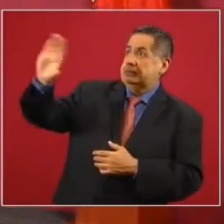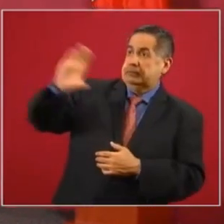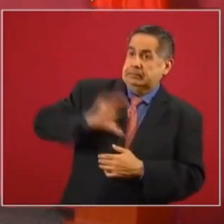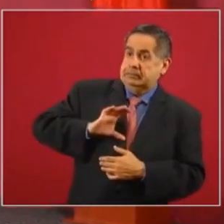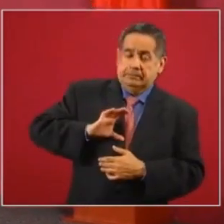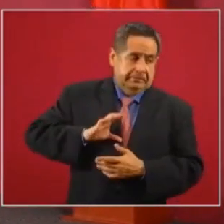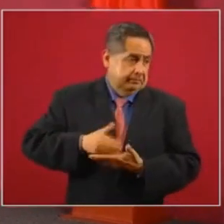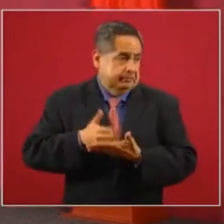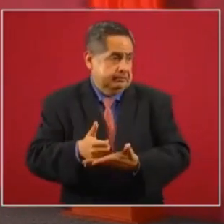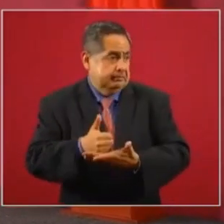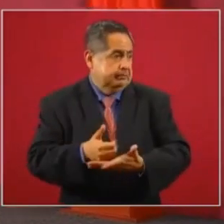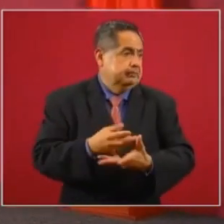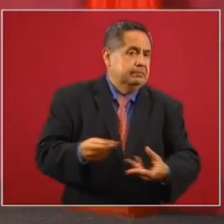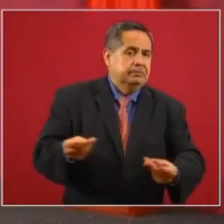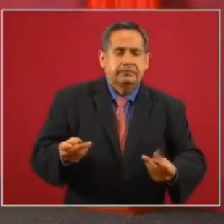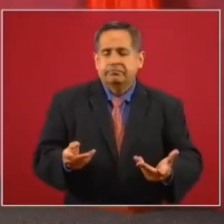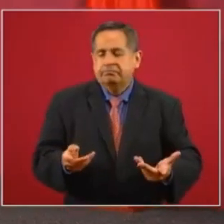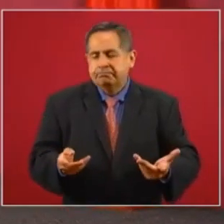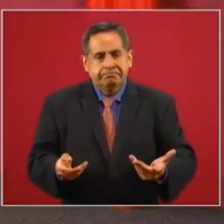para